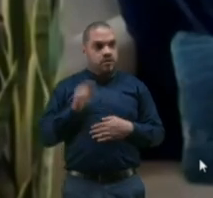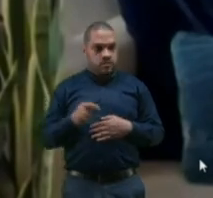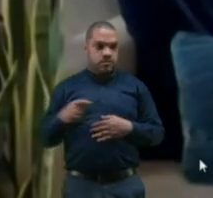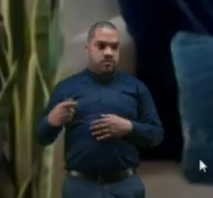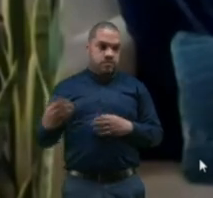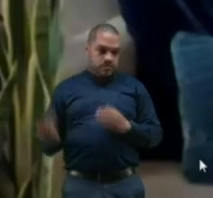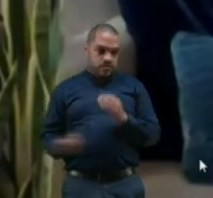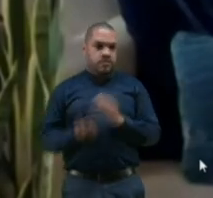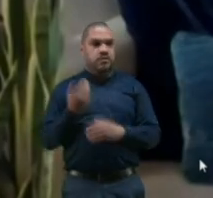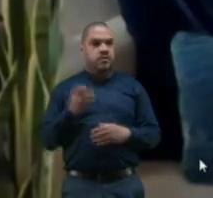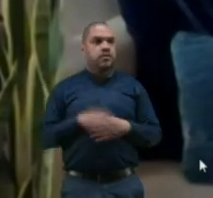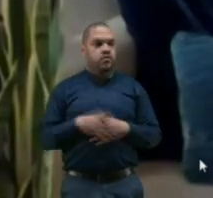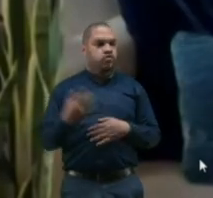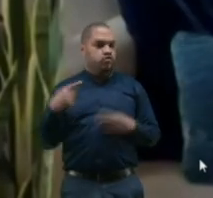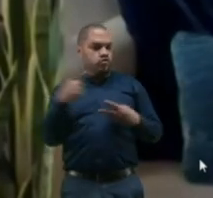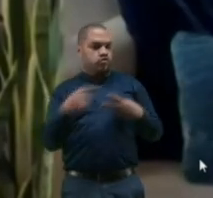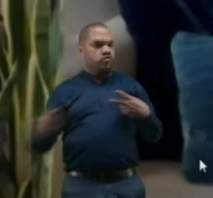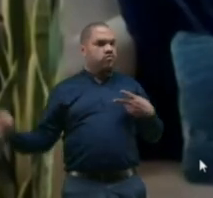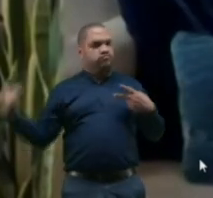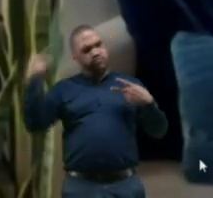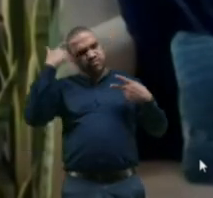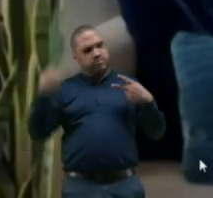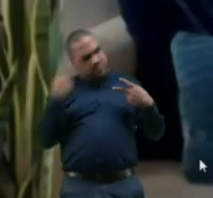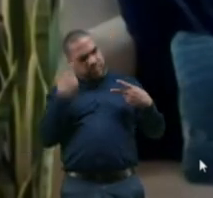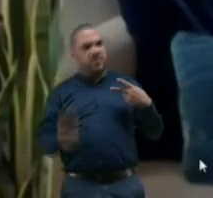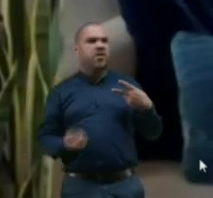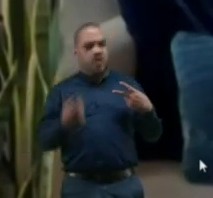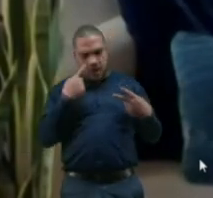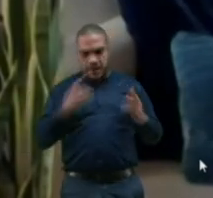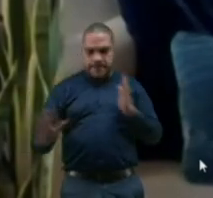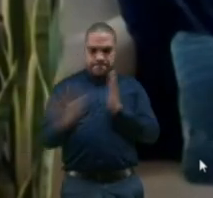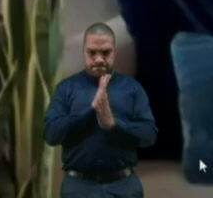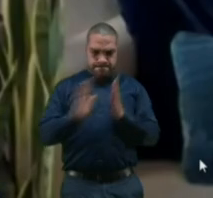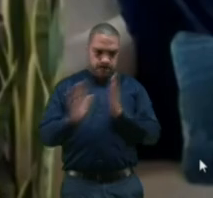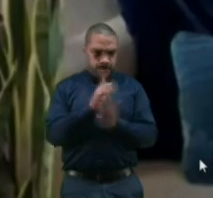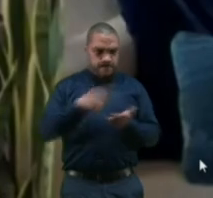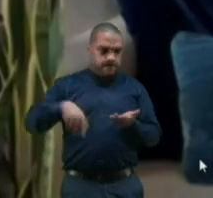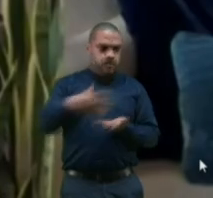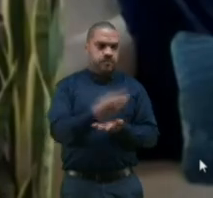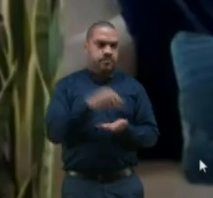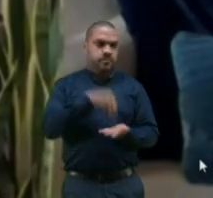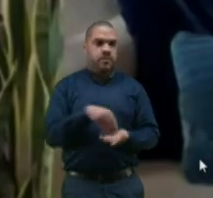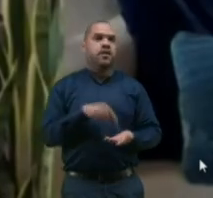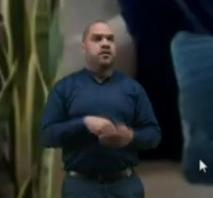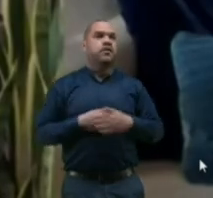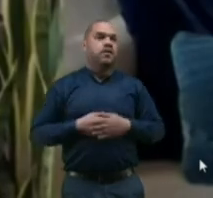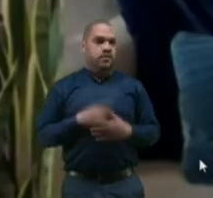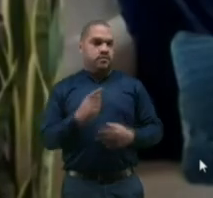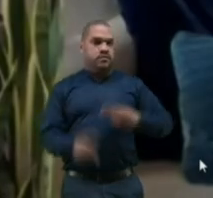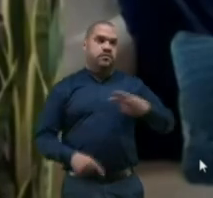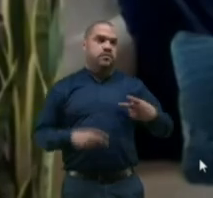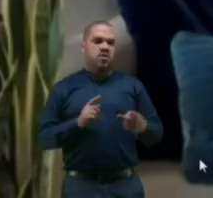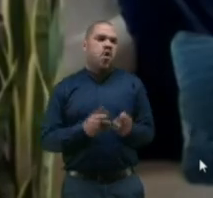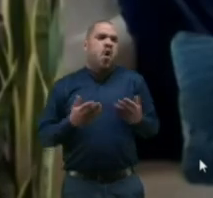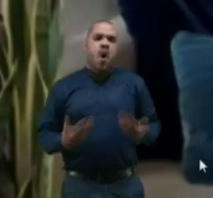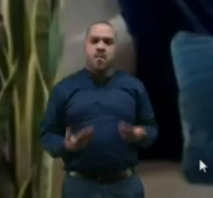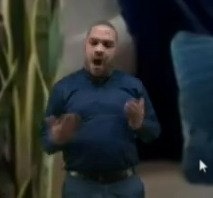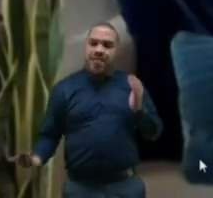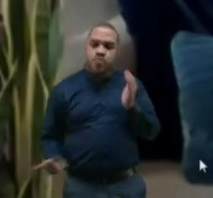teníamos que resolver uno cómo tener una base de datos completa y dos cómo mantener esa base de datos actualizada